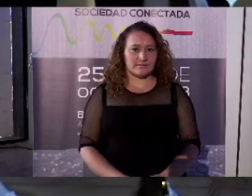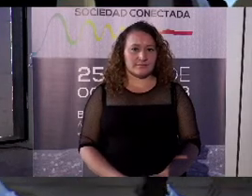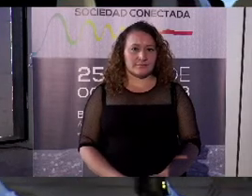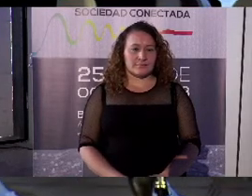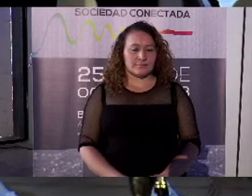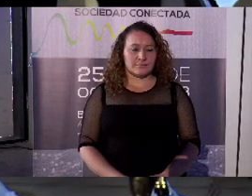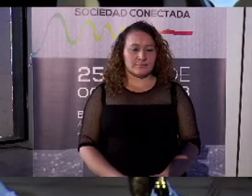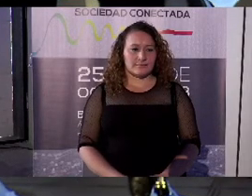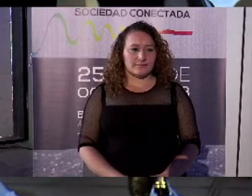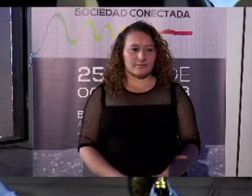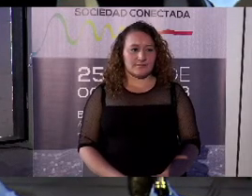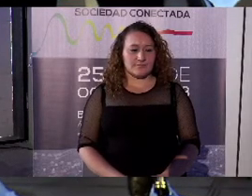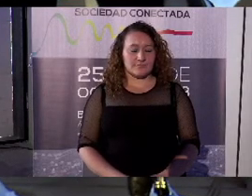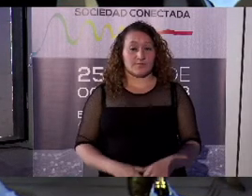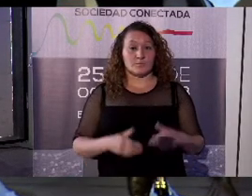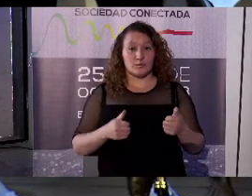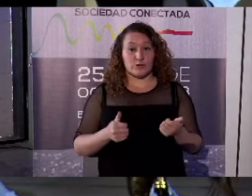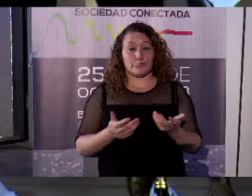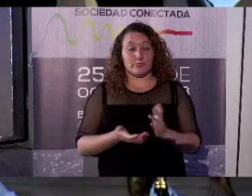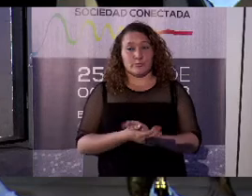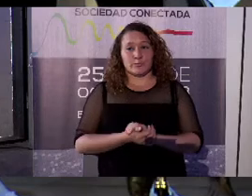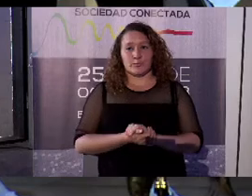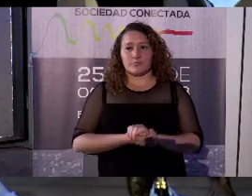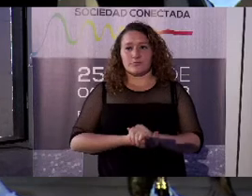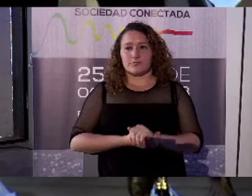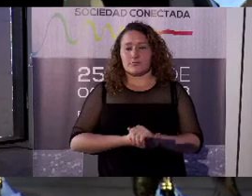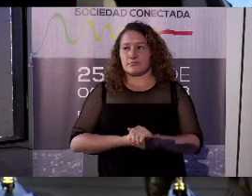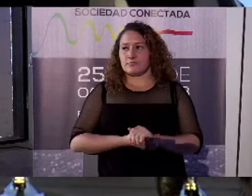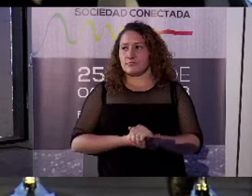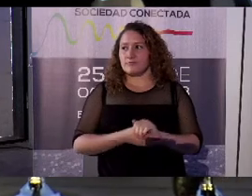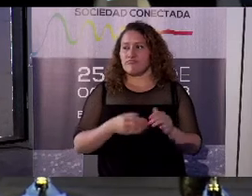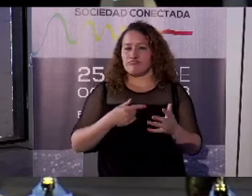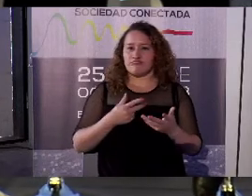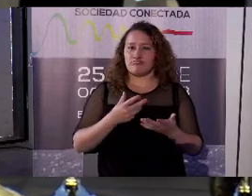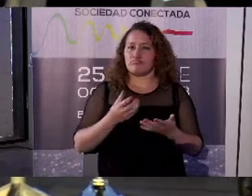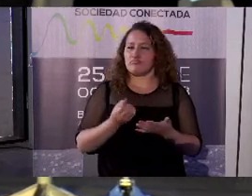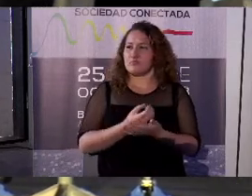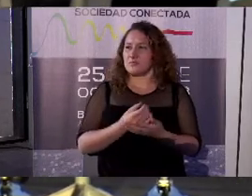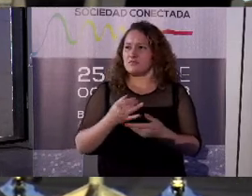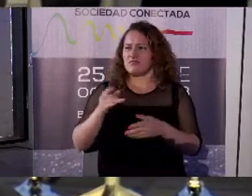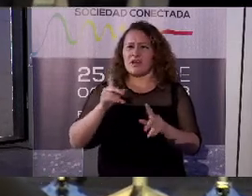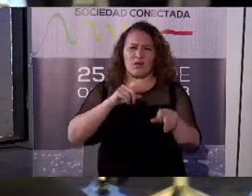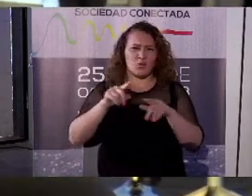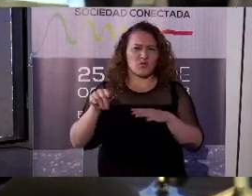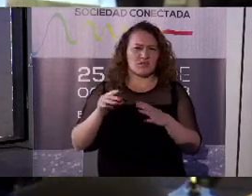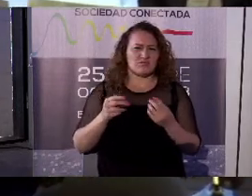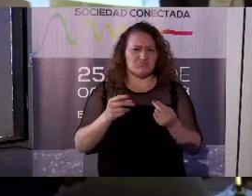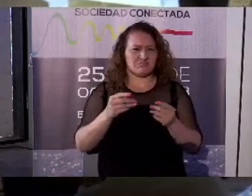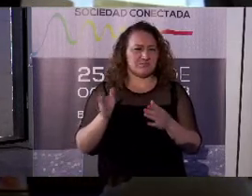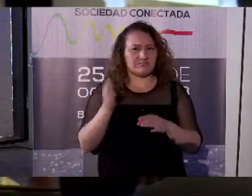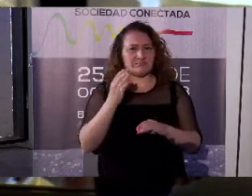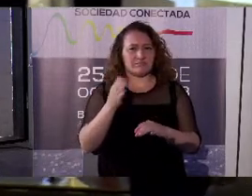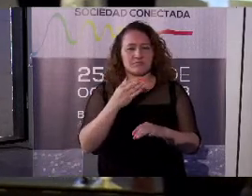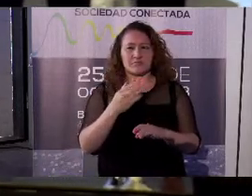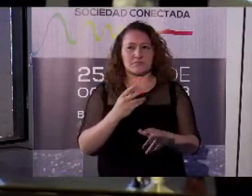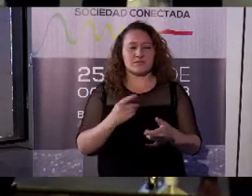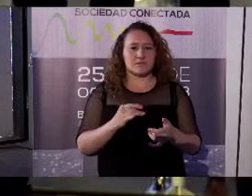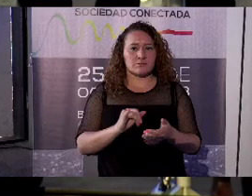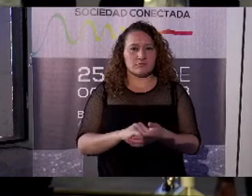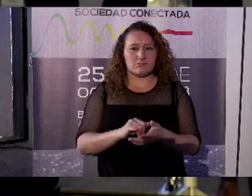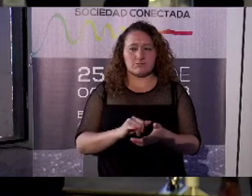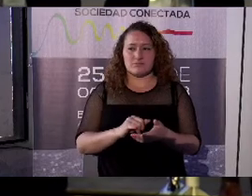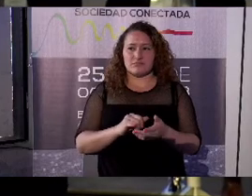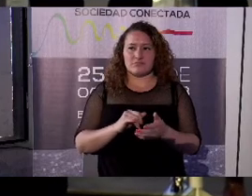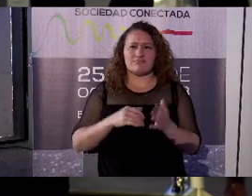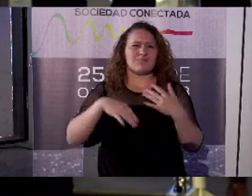presentación bueno Bueno yo voy a hacer de la presentación va a haber algunas que voy a pasar rápido las este la firmin pues